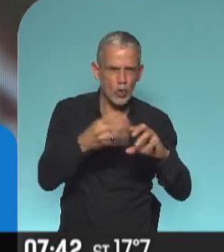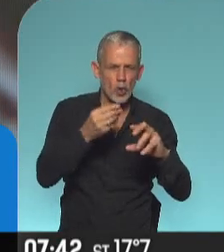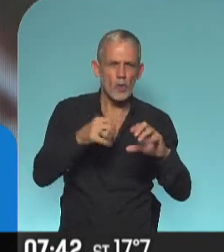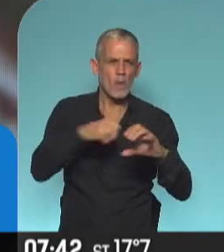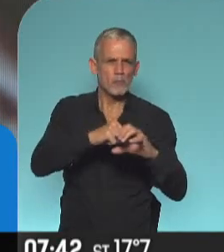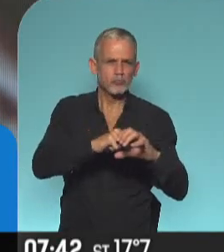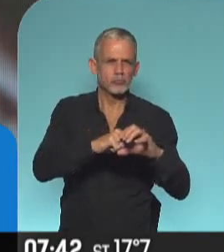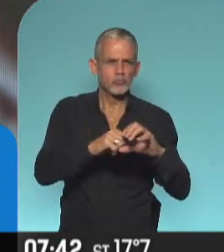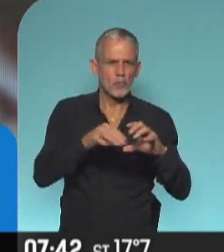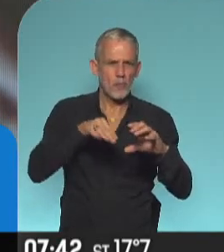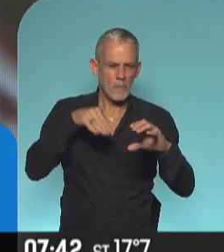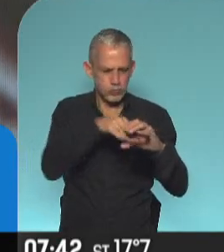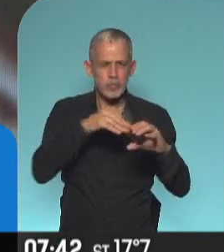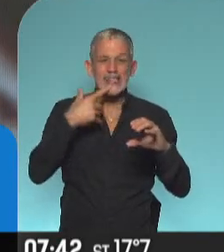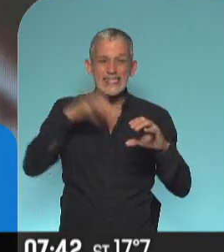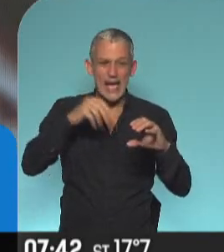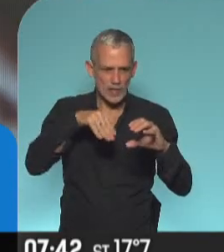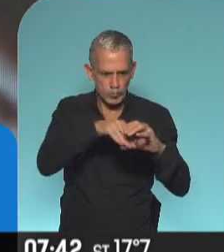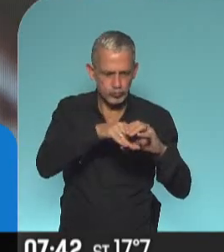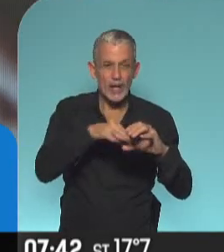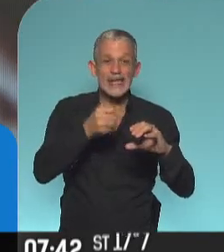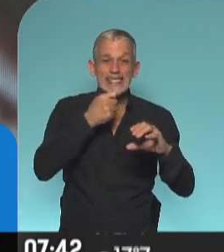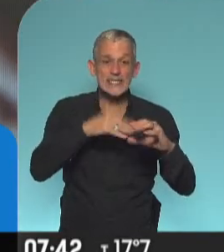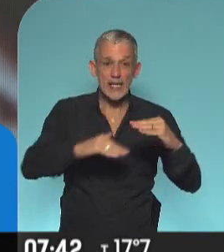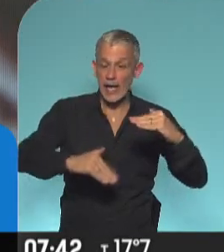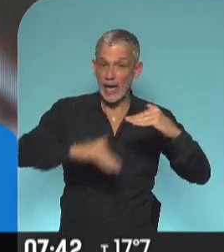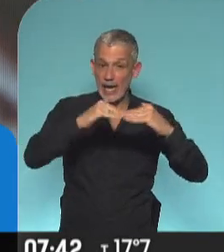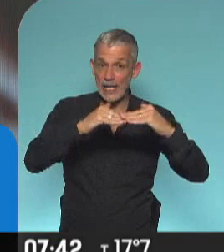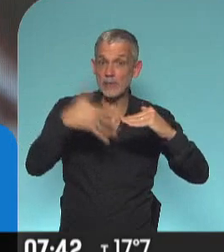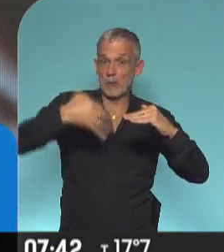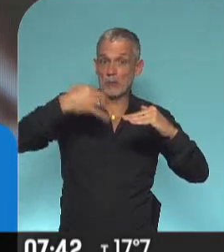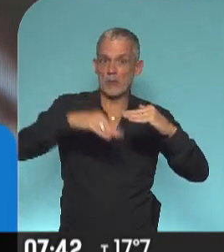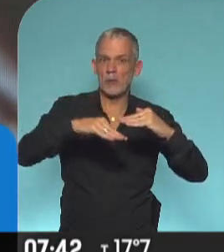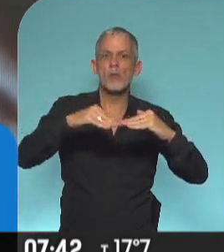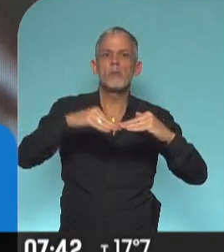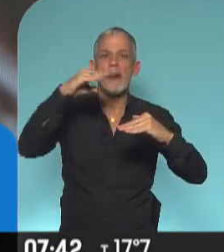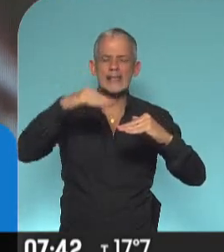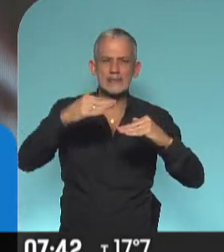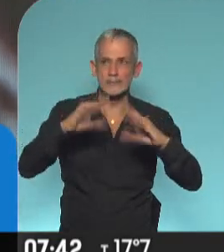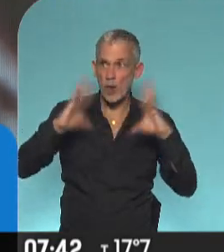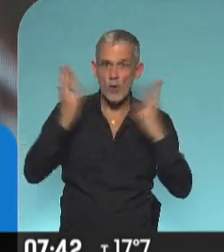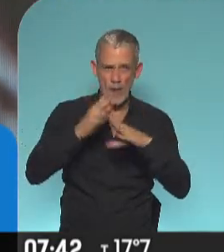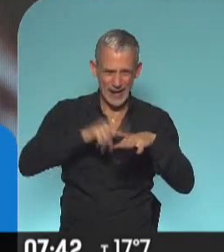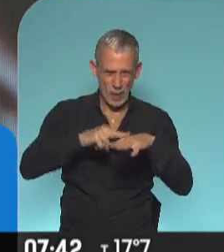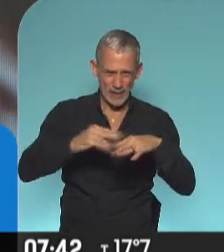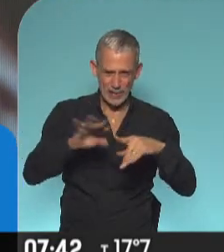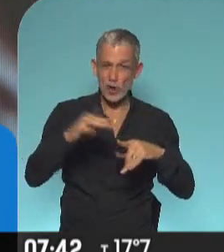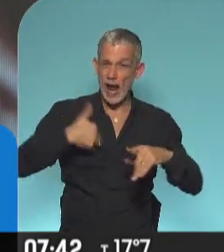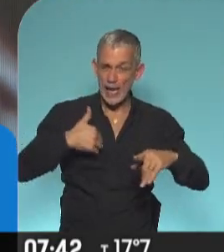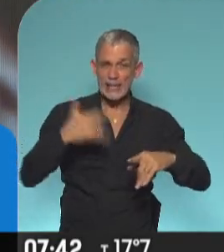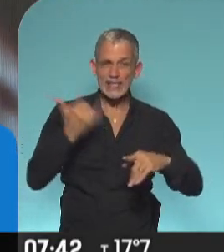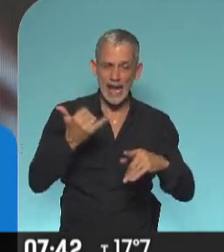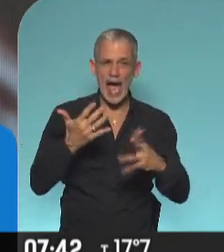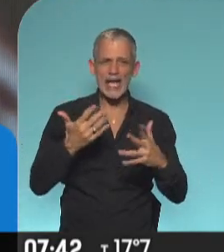arterial, significa que la presión subió por encima de un límite recomendado a nivel mundial. Sí. En la Argentina tenemos